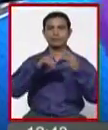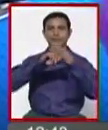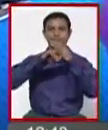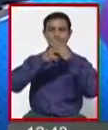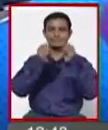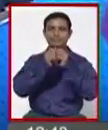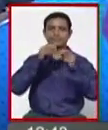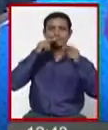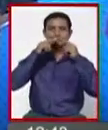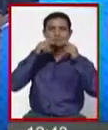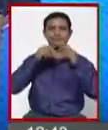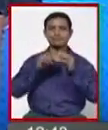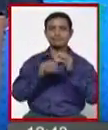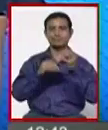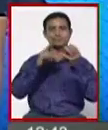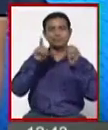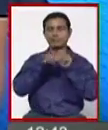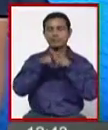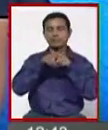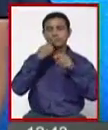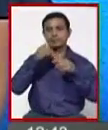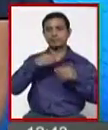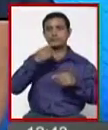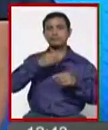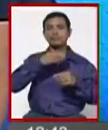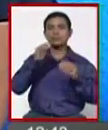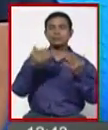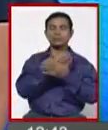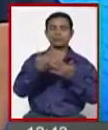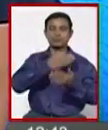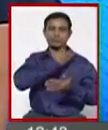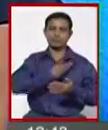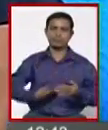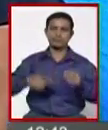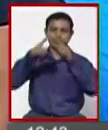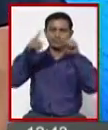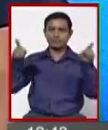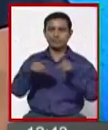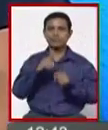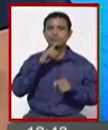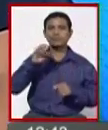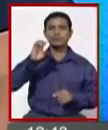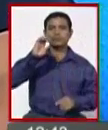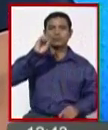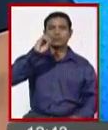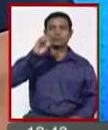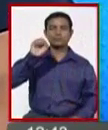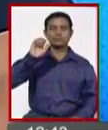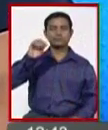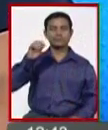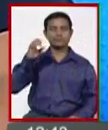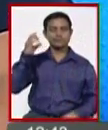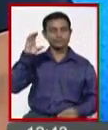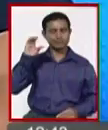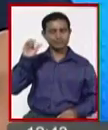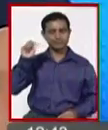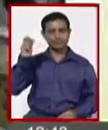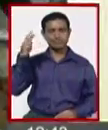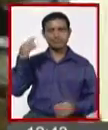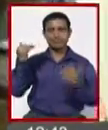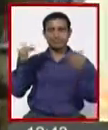Damos inicio a las informaciones contándoles que hay nuevo presidente del YPFB. Se trata de Óscar Barriga, que hoy fue posesionado.